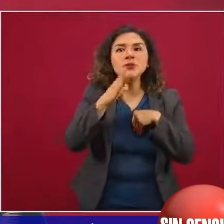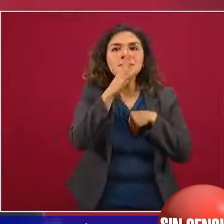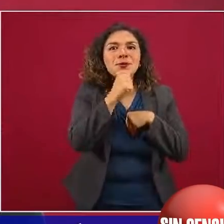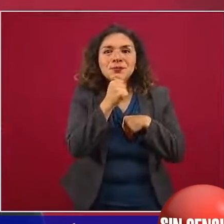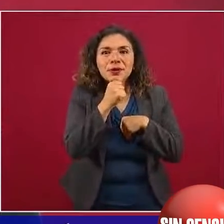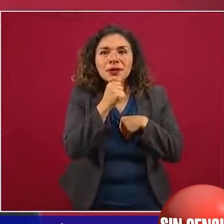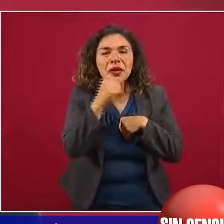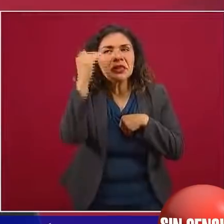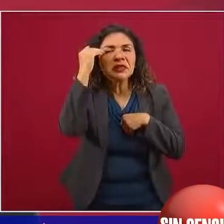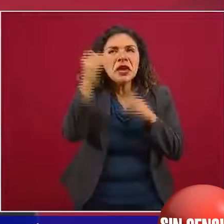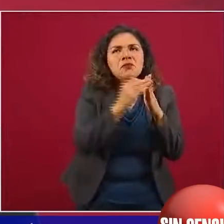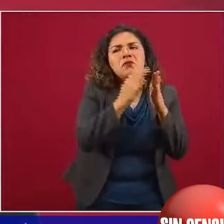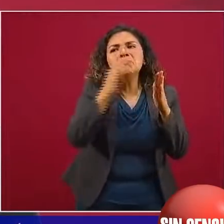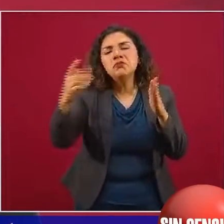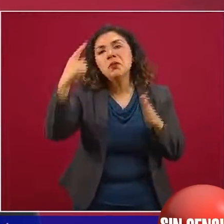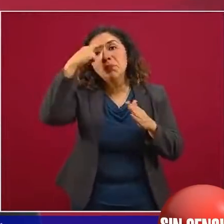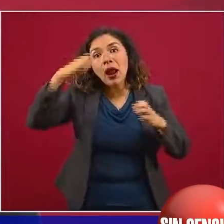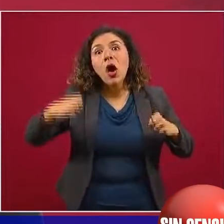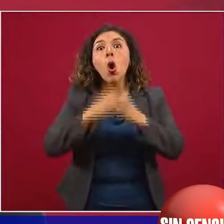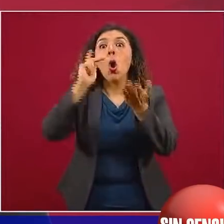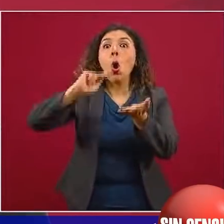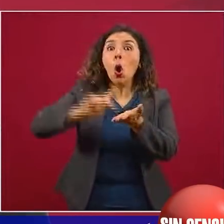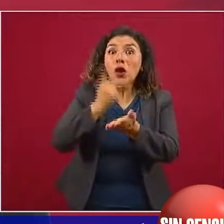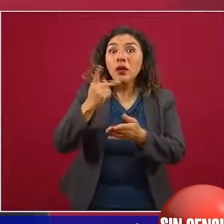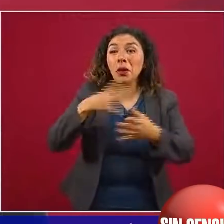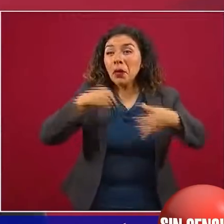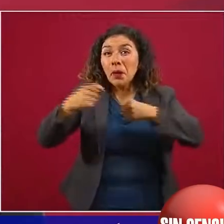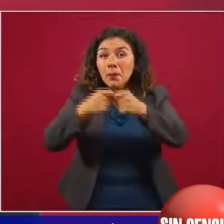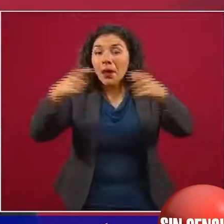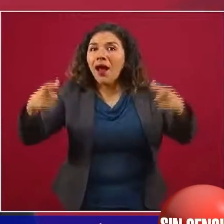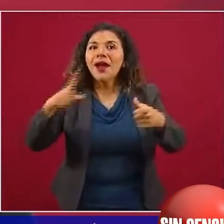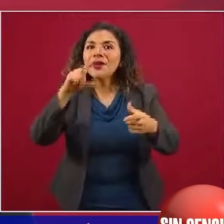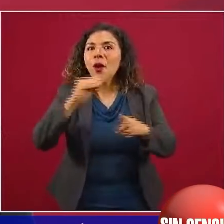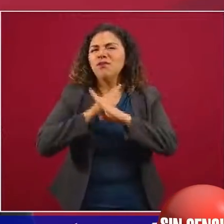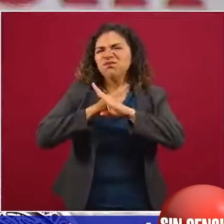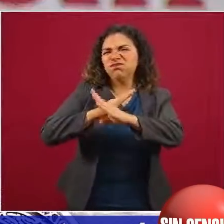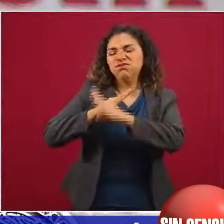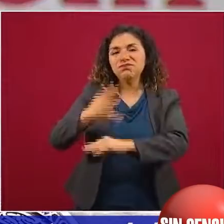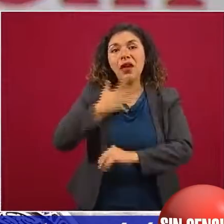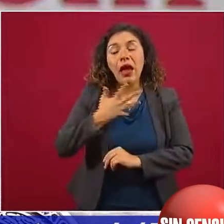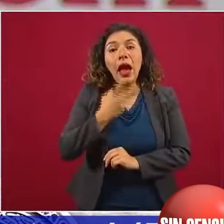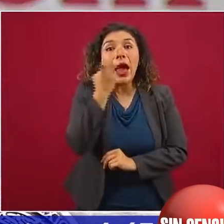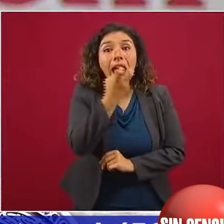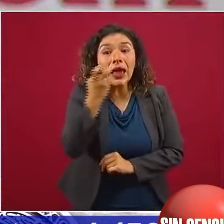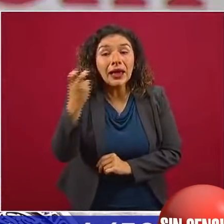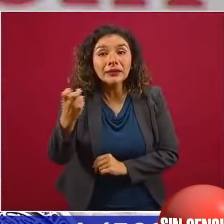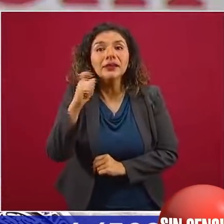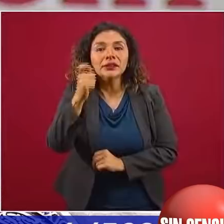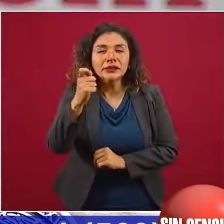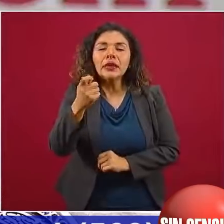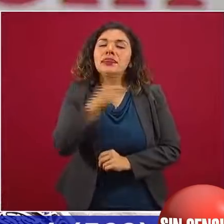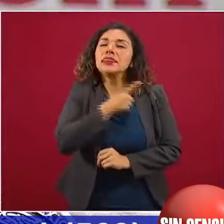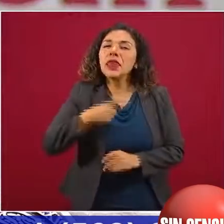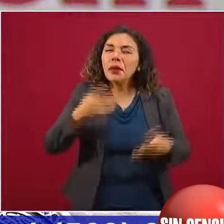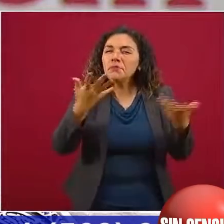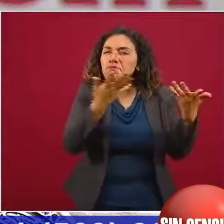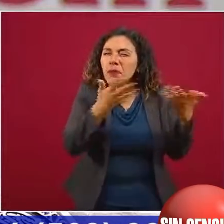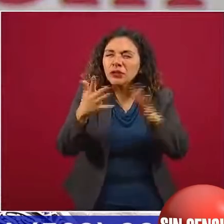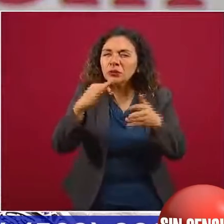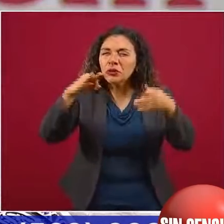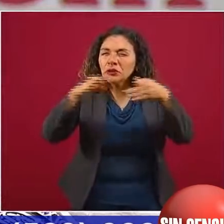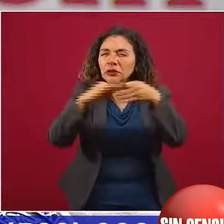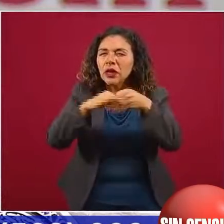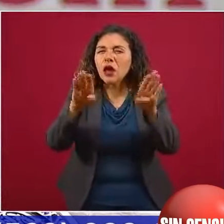haya reemergencia. Y ese porcentaje, aquí lo hemos explicado un par de veces, tiene que ser cercano, para este